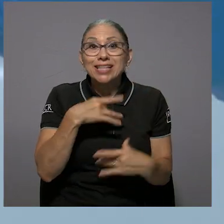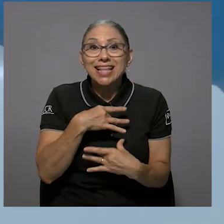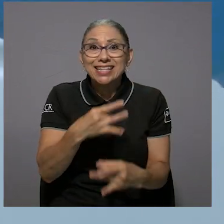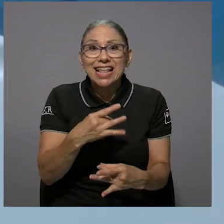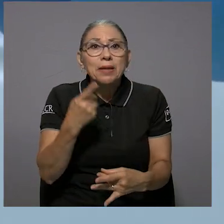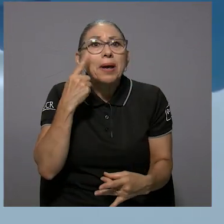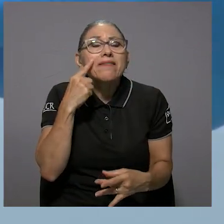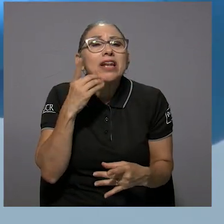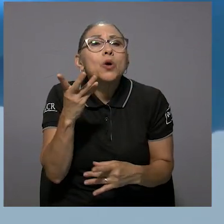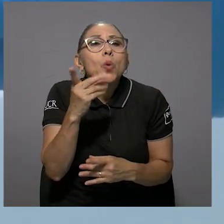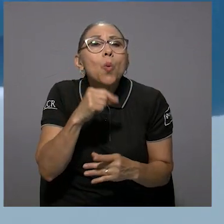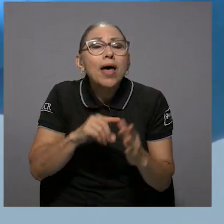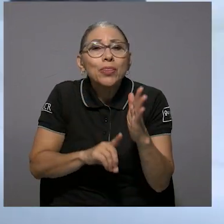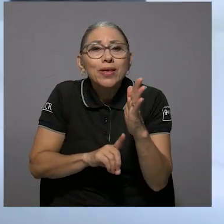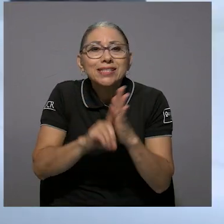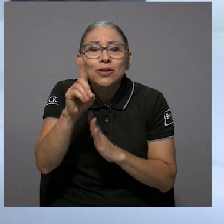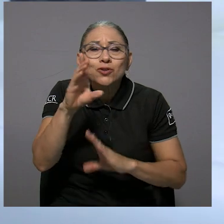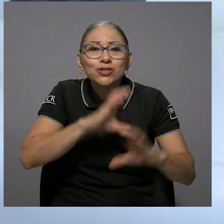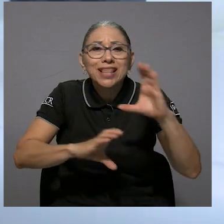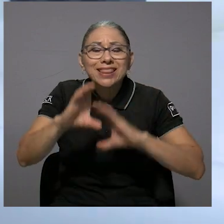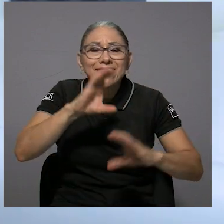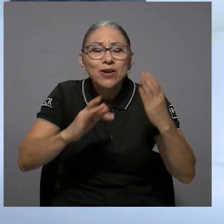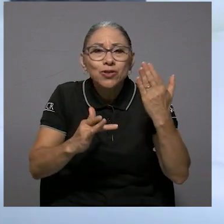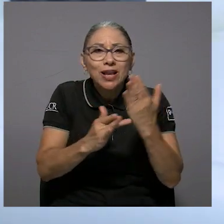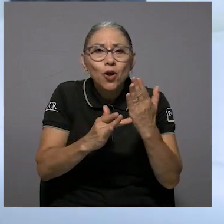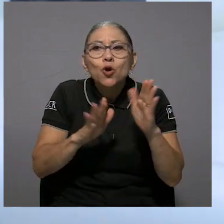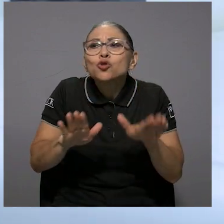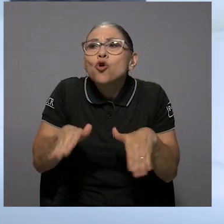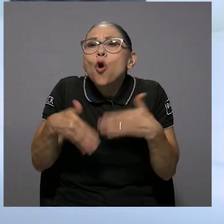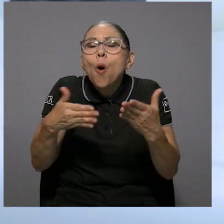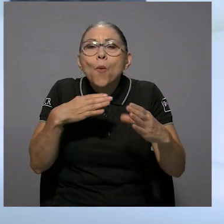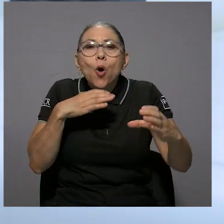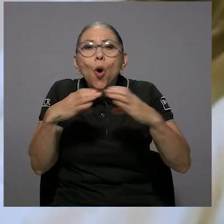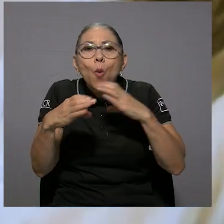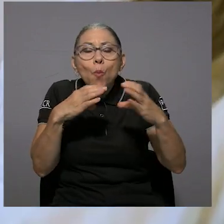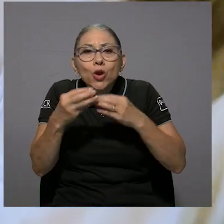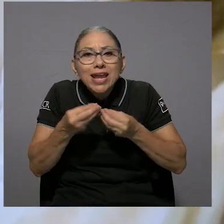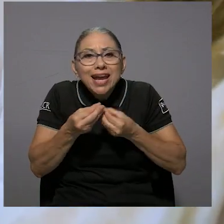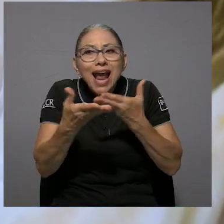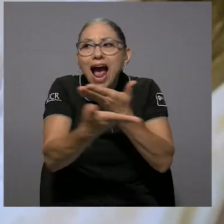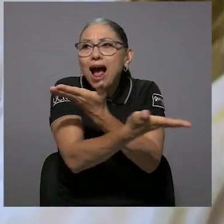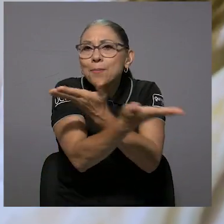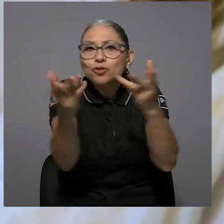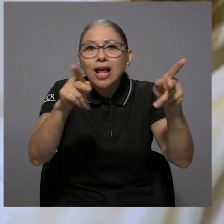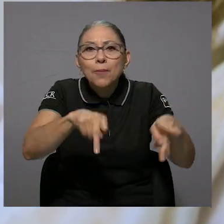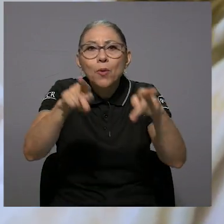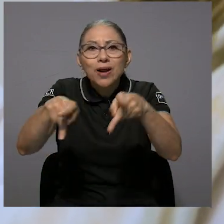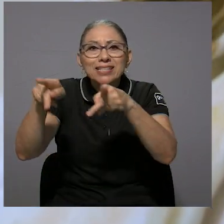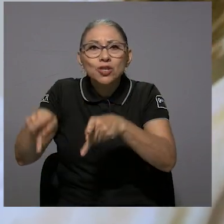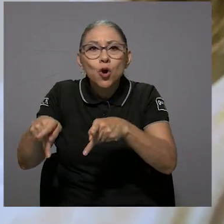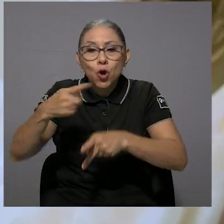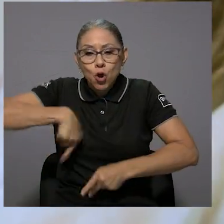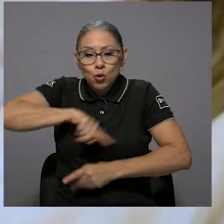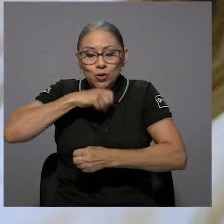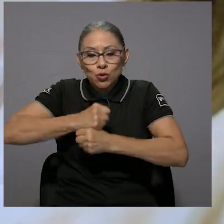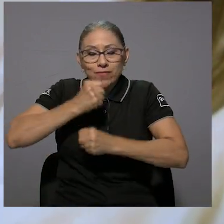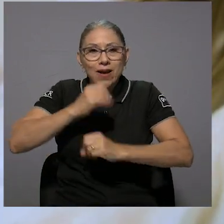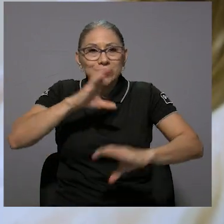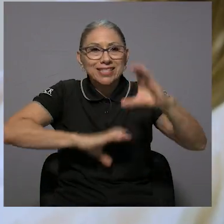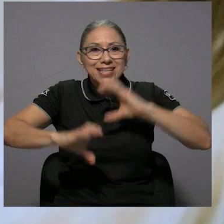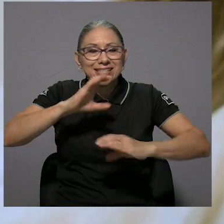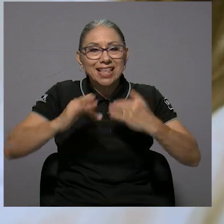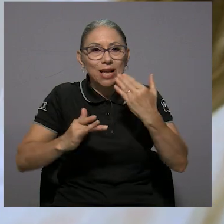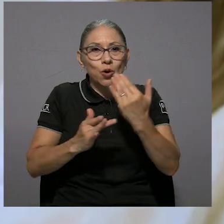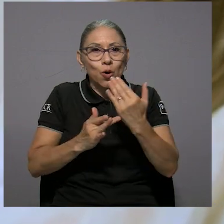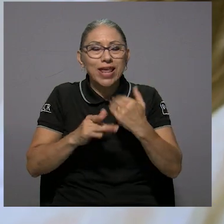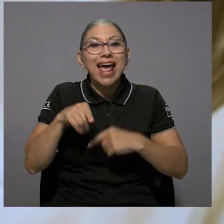habíamos hecho de desarrollos científico-tecnológicos, cómo estuvimos comunicando a la población lo que estamos haciendo en ciencia y tecnología, y